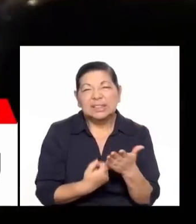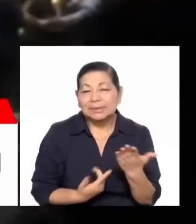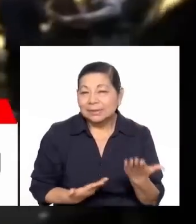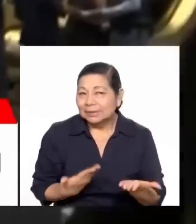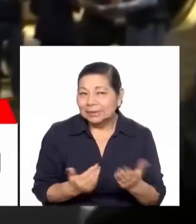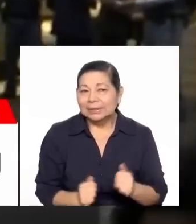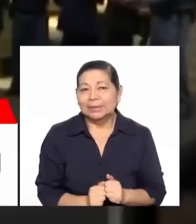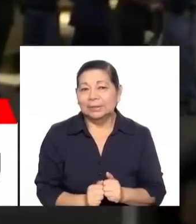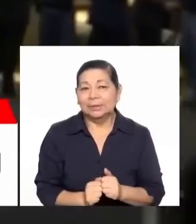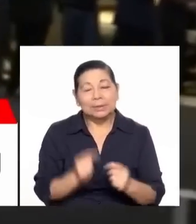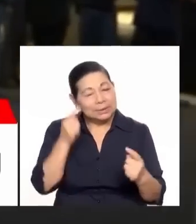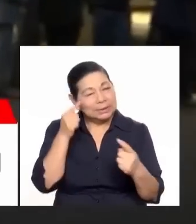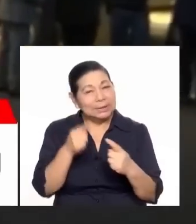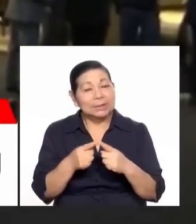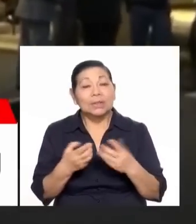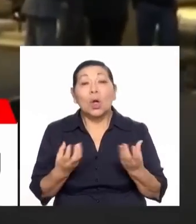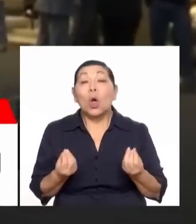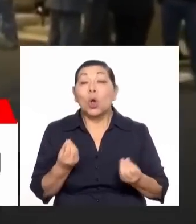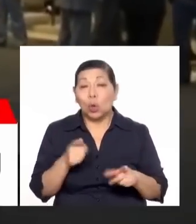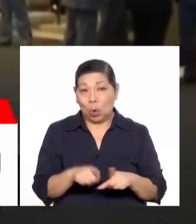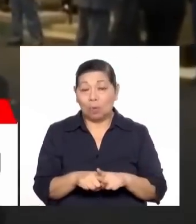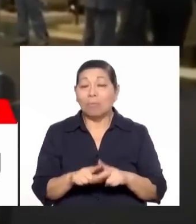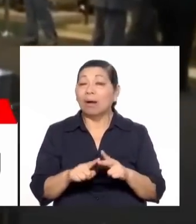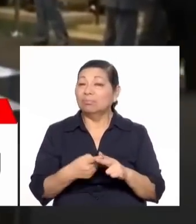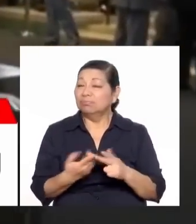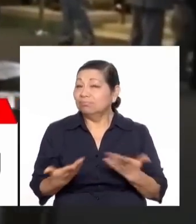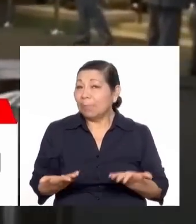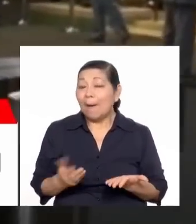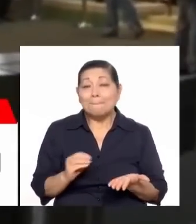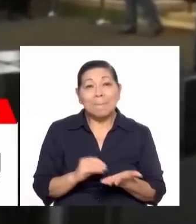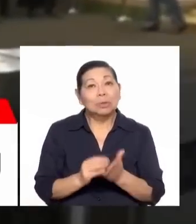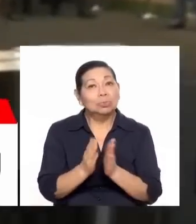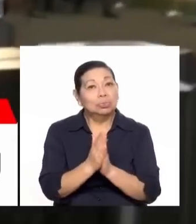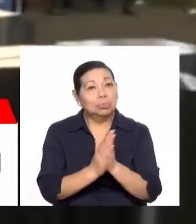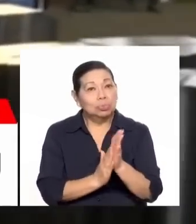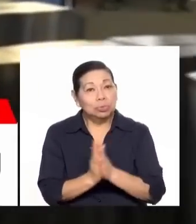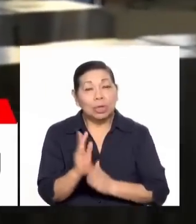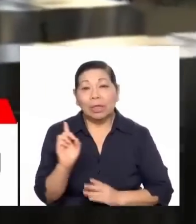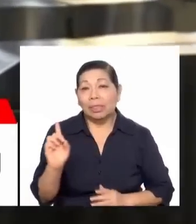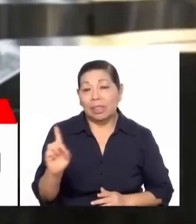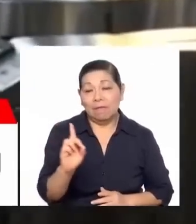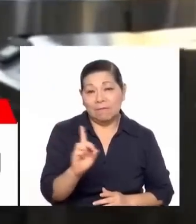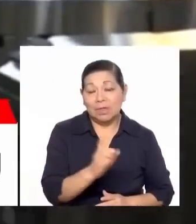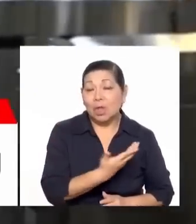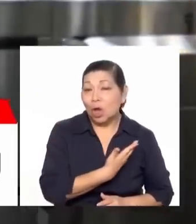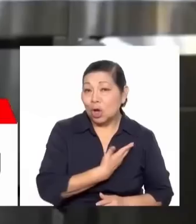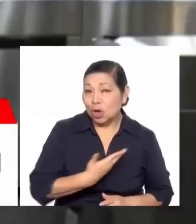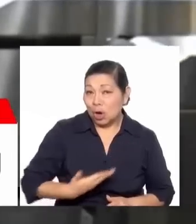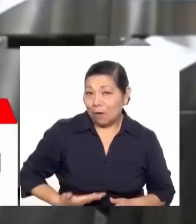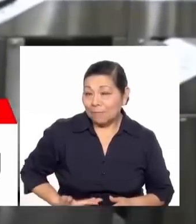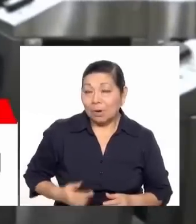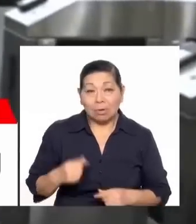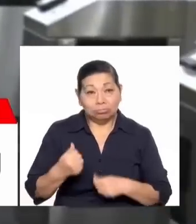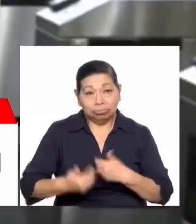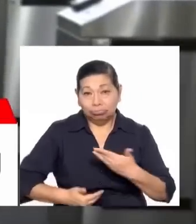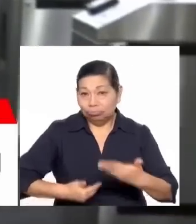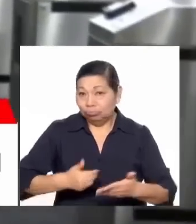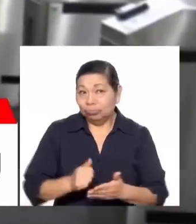respectivas metas, así como las iniciativas más ambiciosas de cada gobierno para acelerar